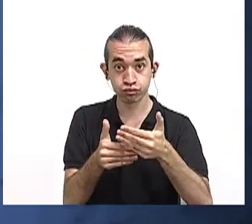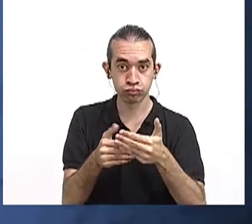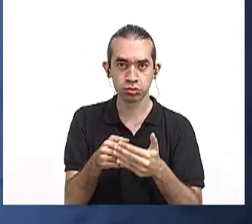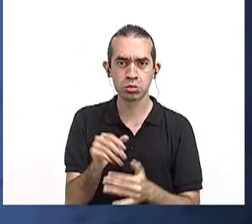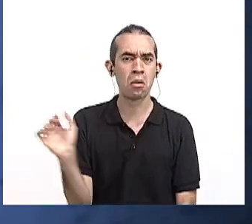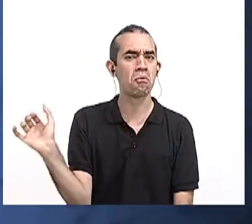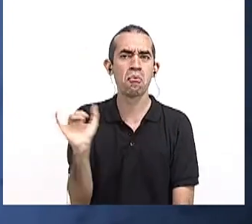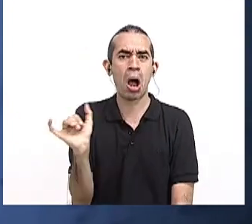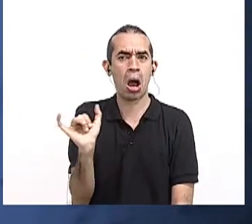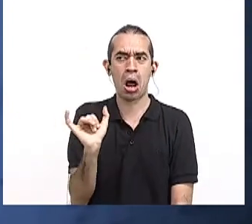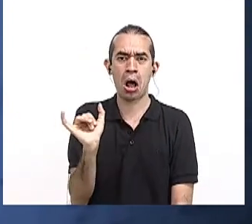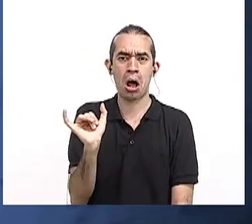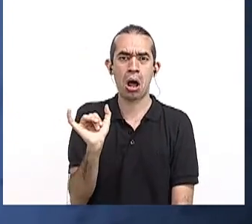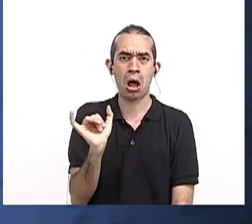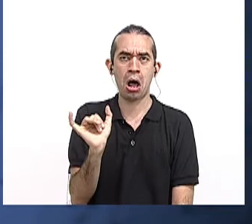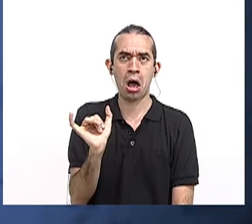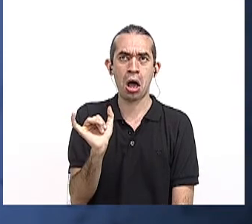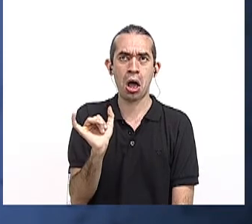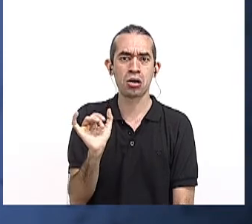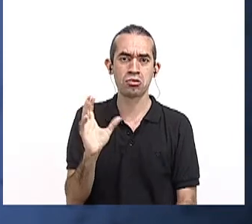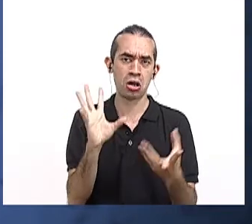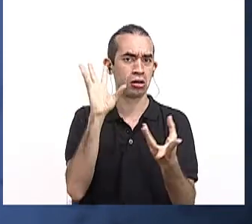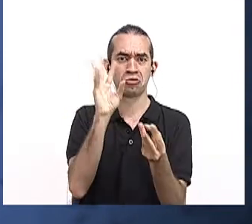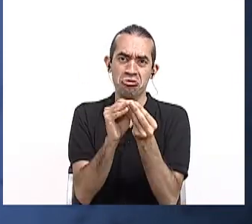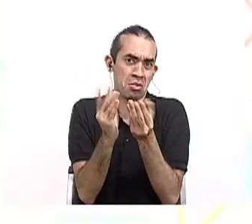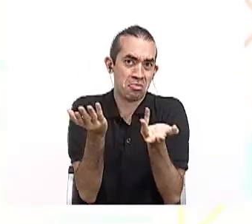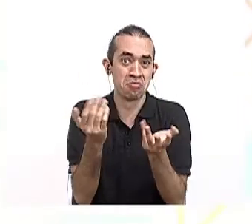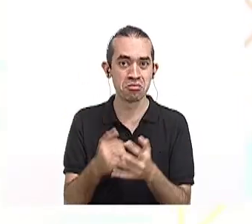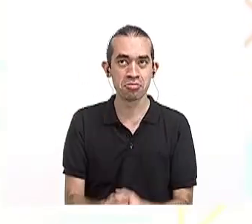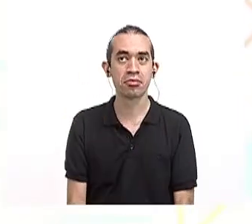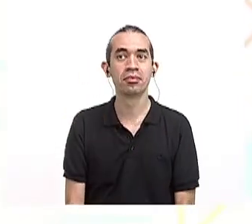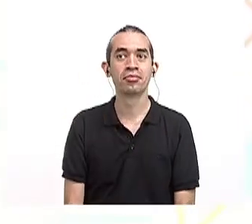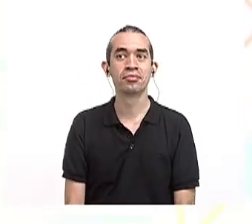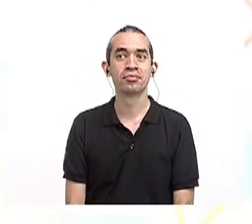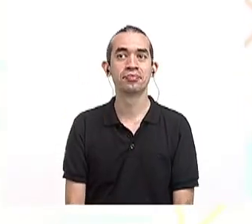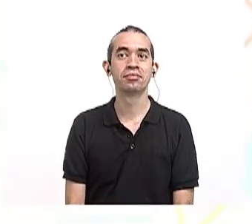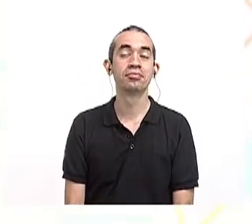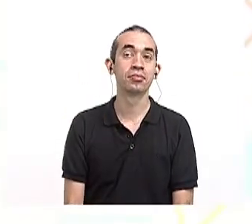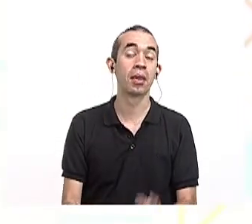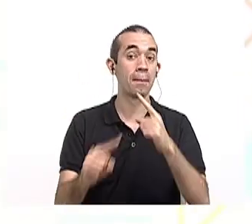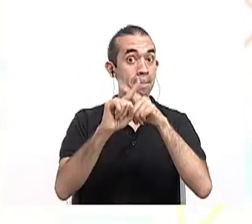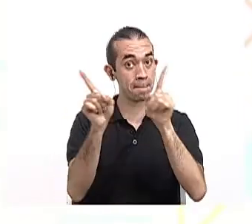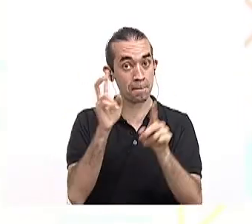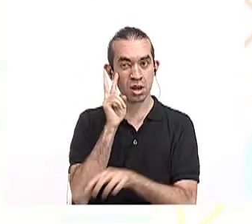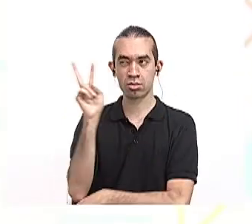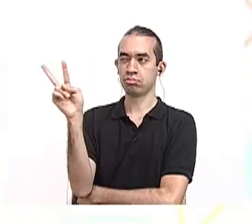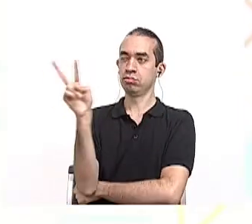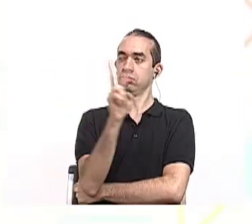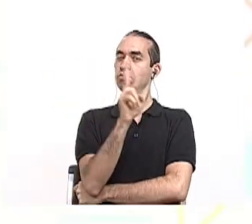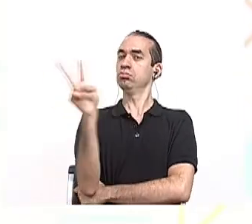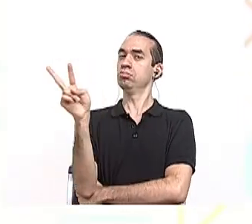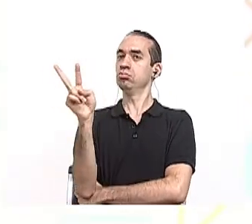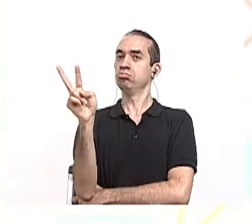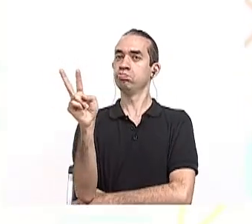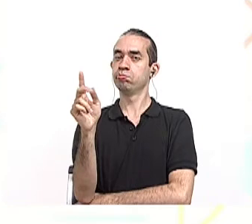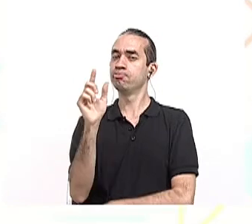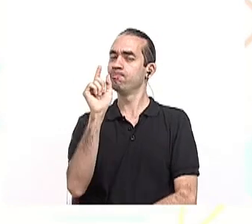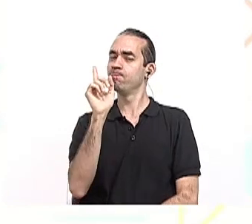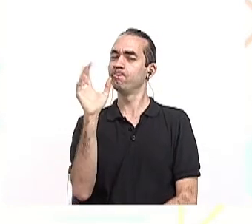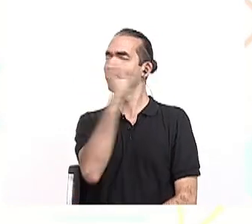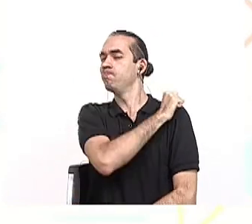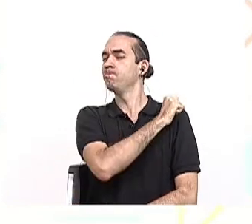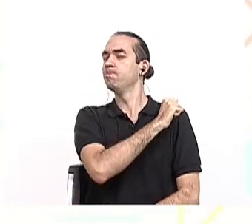muy similar al de suma. Entonces, pero en este caso hay un